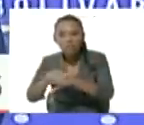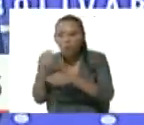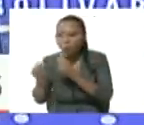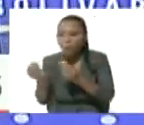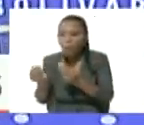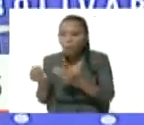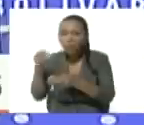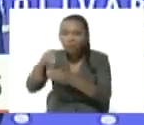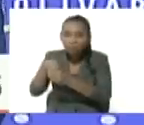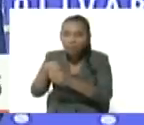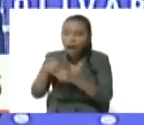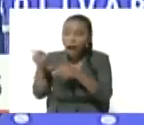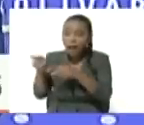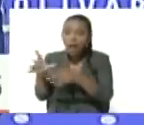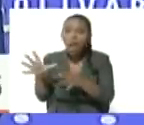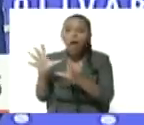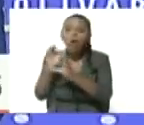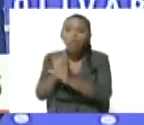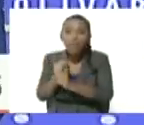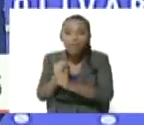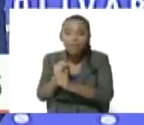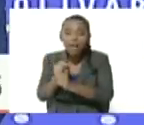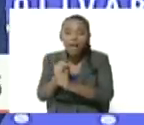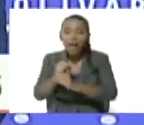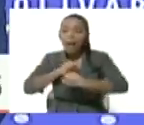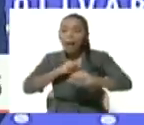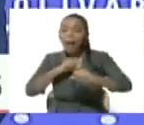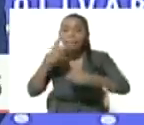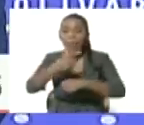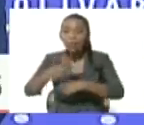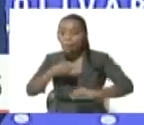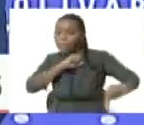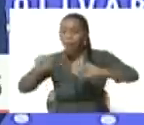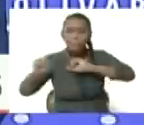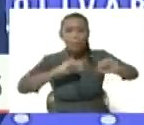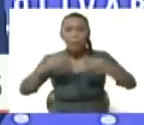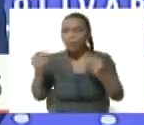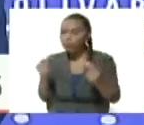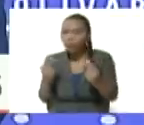Para tener la confianza de la gente, a la gente movilizada.